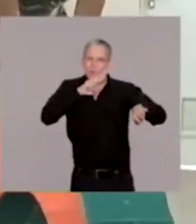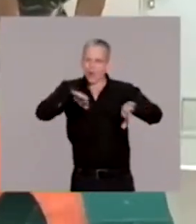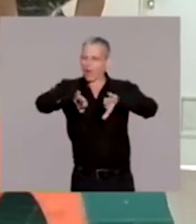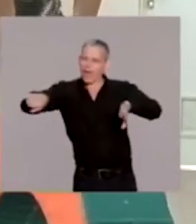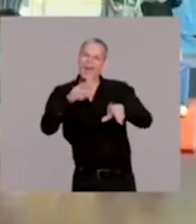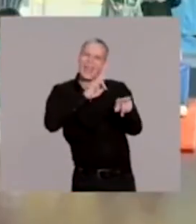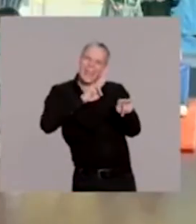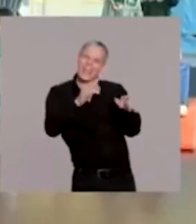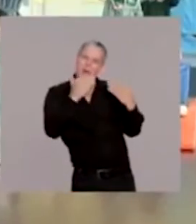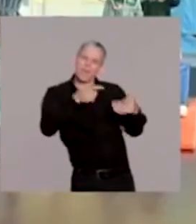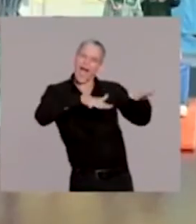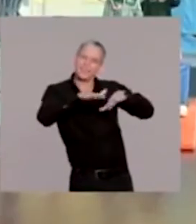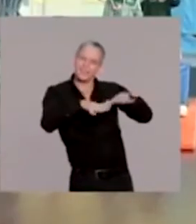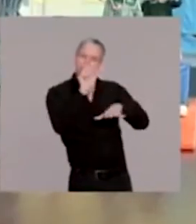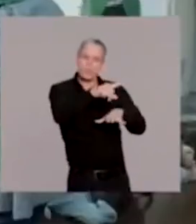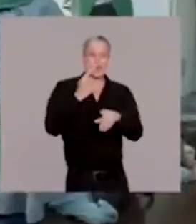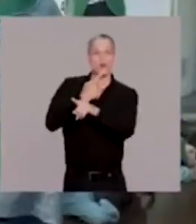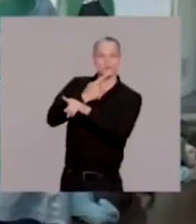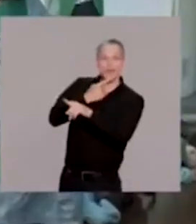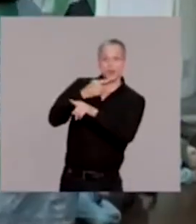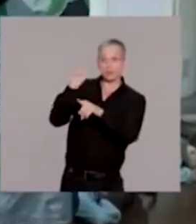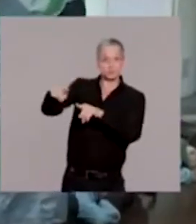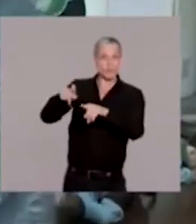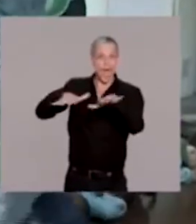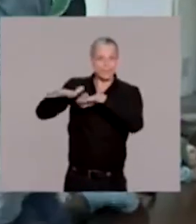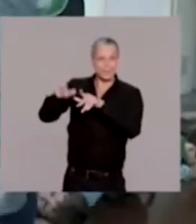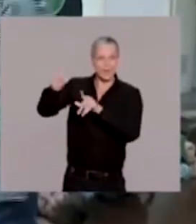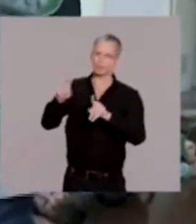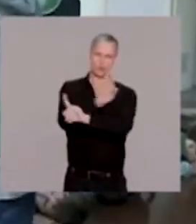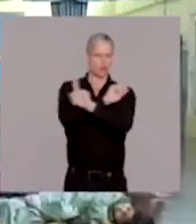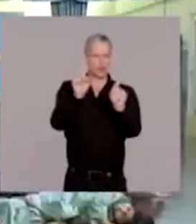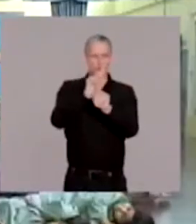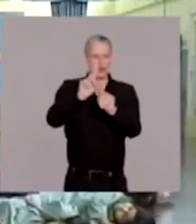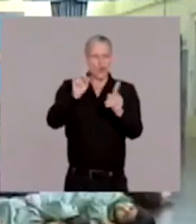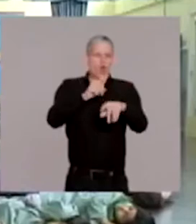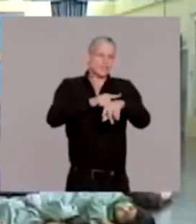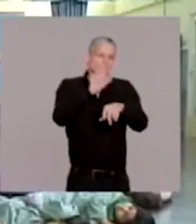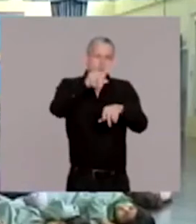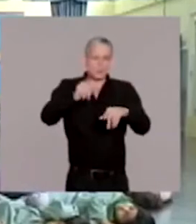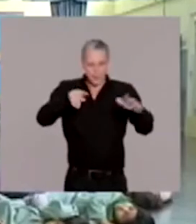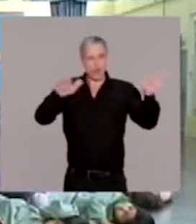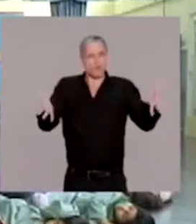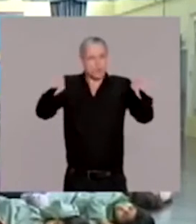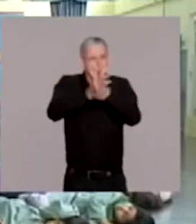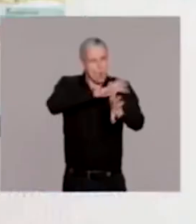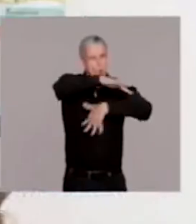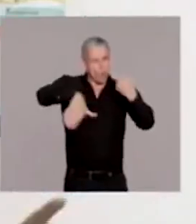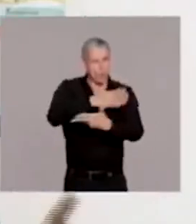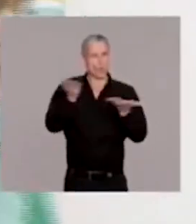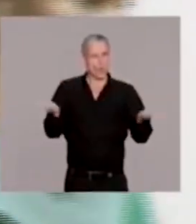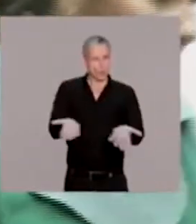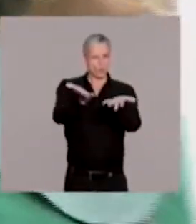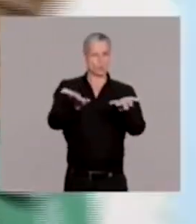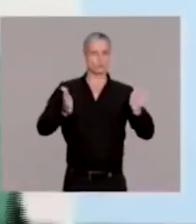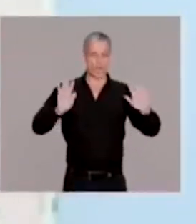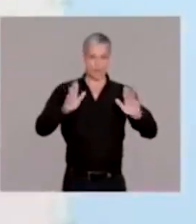las nenas pueden solo hacer esto, los varones solo esto, sino que ver que todos tienen la posibilidad de hacerlo en sus tiempos, en sus posibilidades.